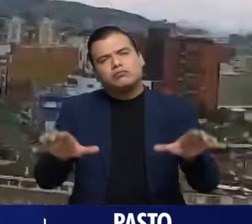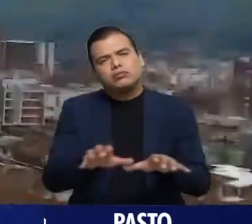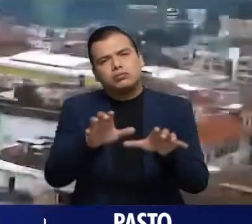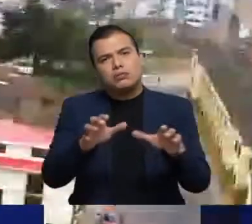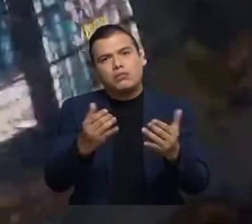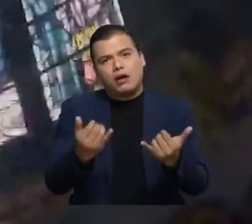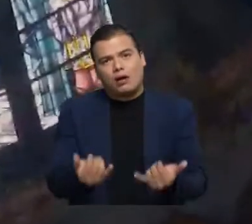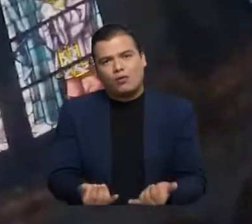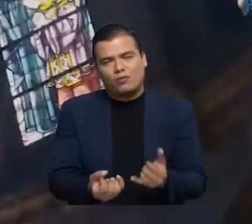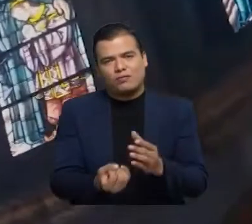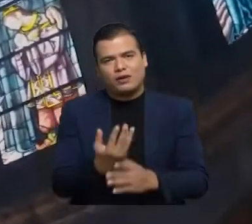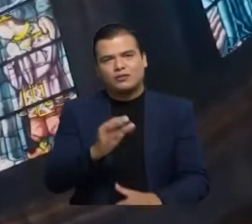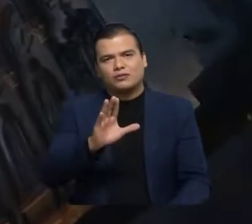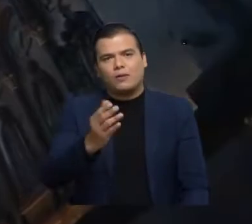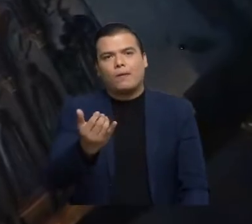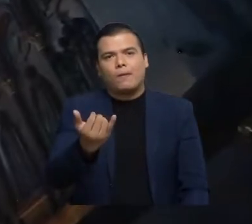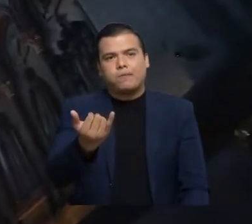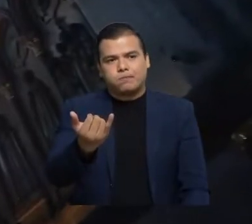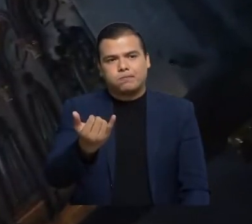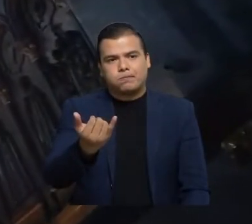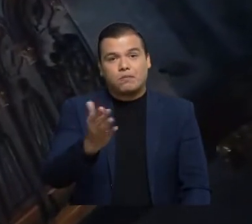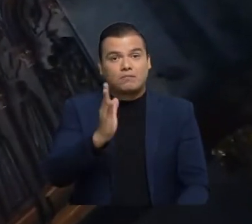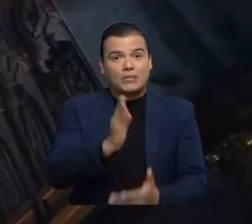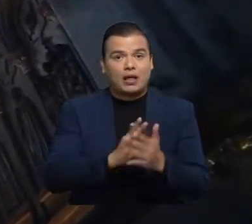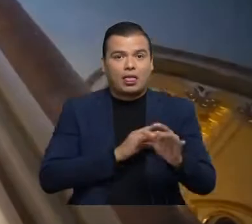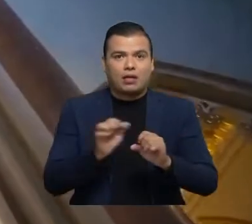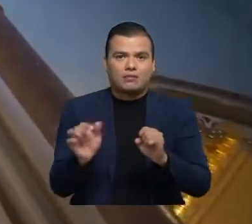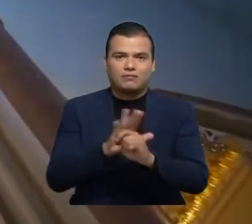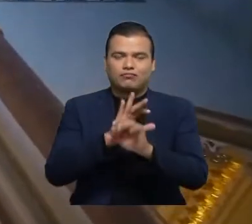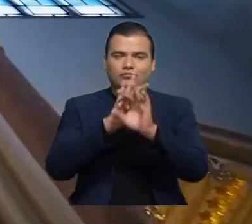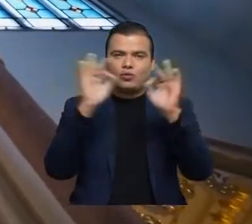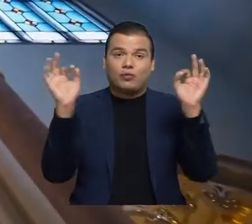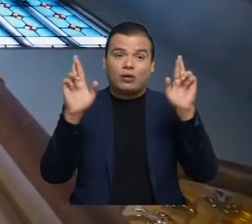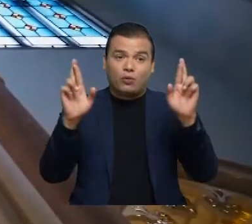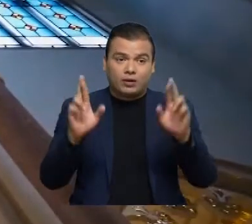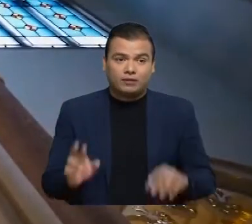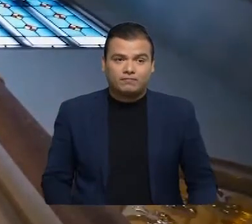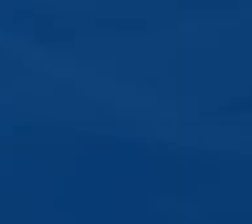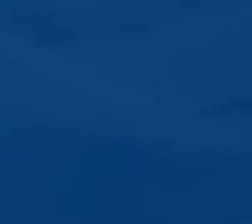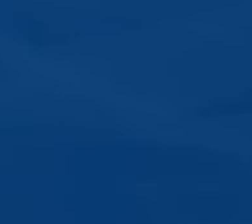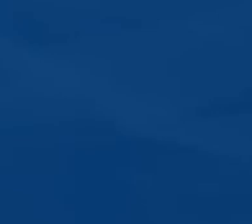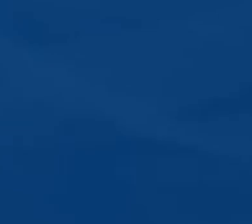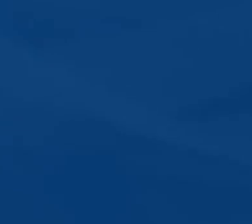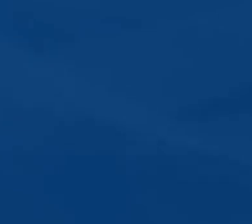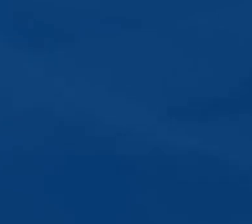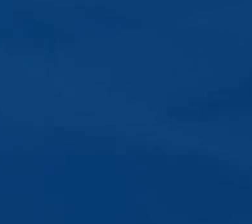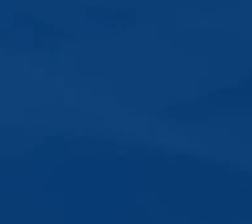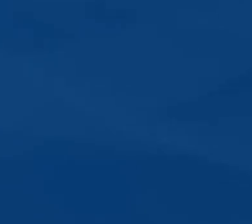largo del año en la capital de Nariño, lejos de los contagios por COVID-19.